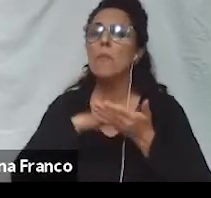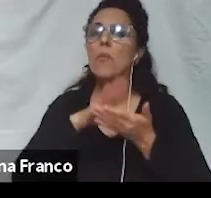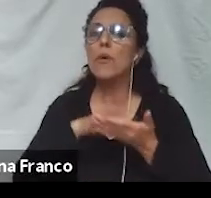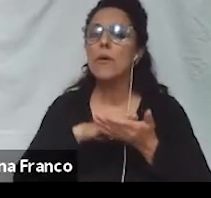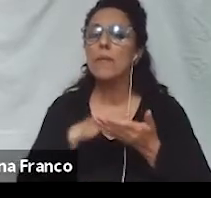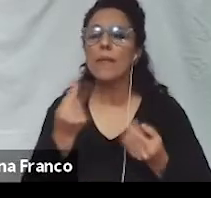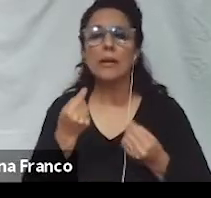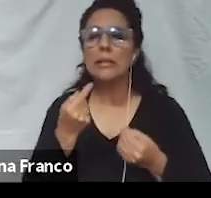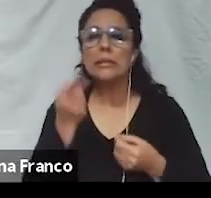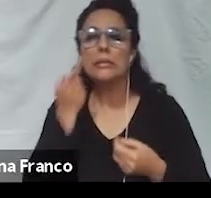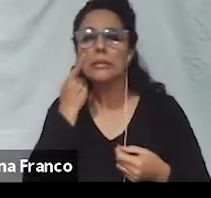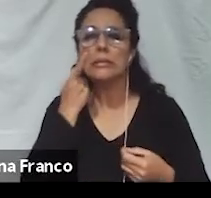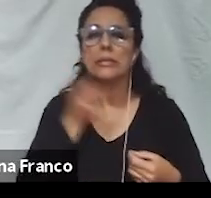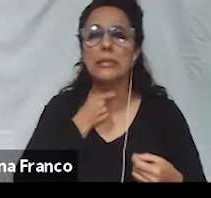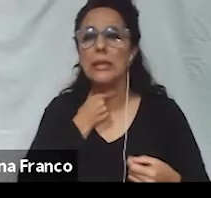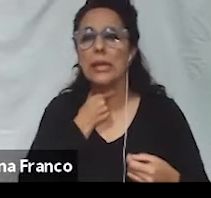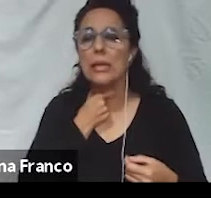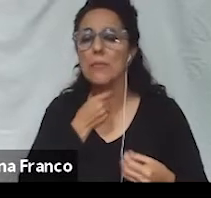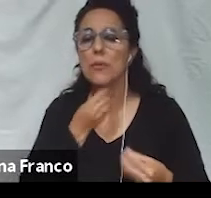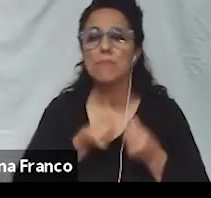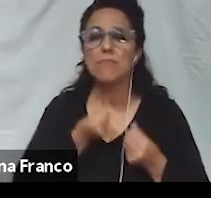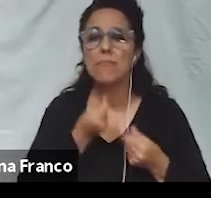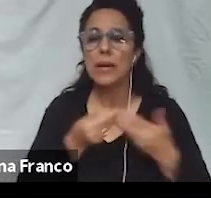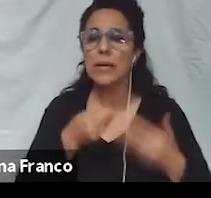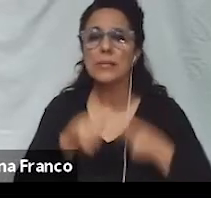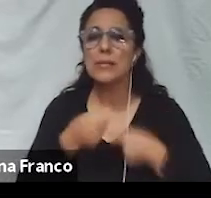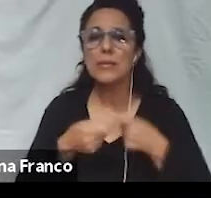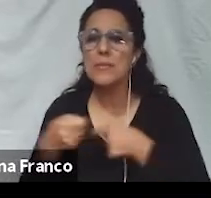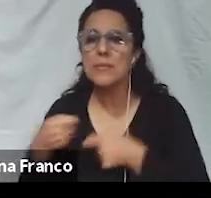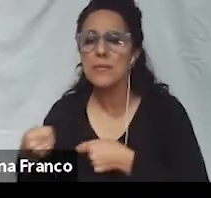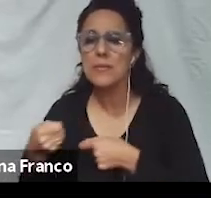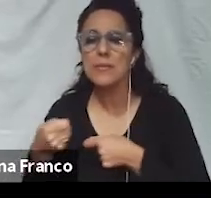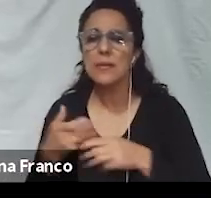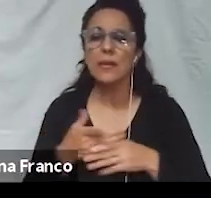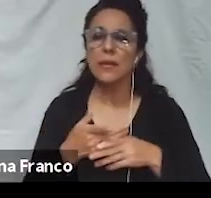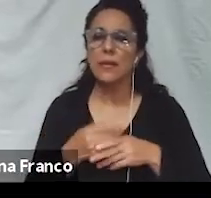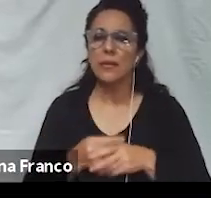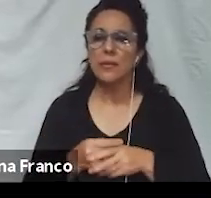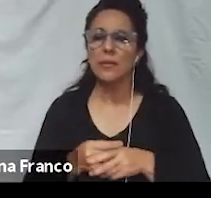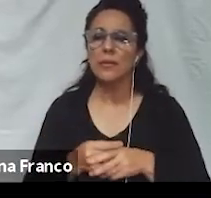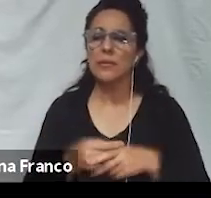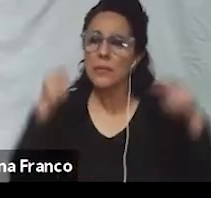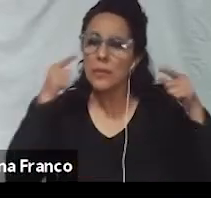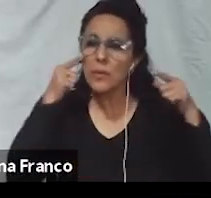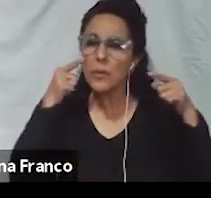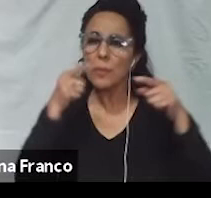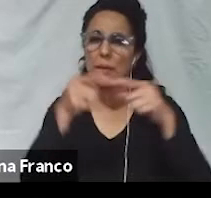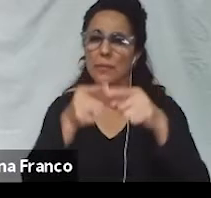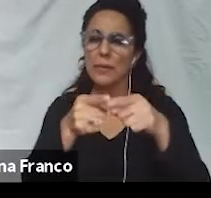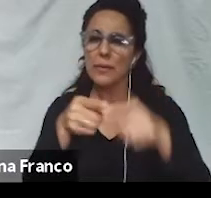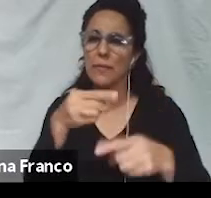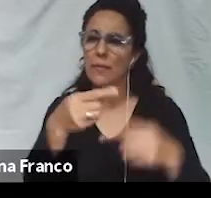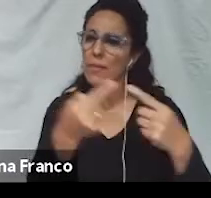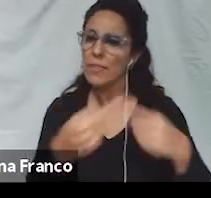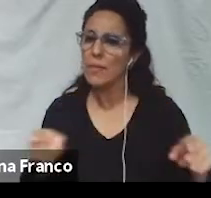e intentamos percibir, operar el contenido de diferentes